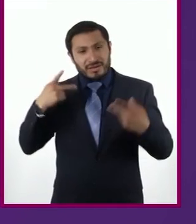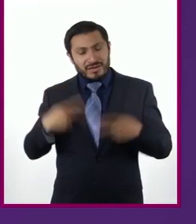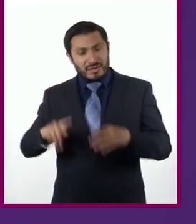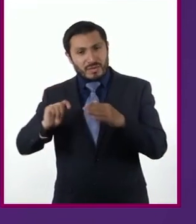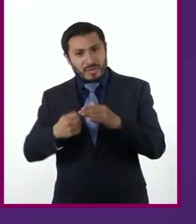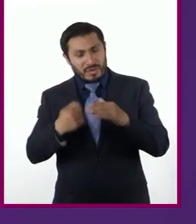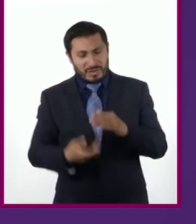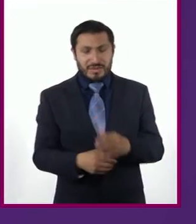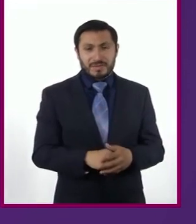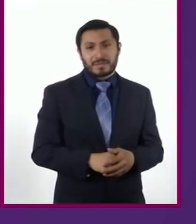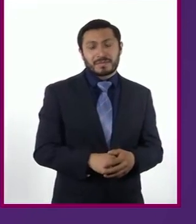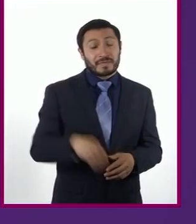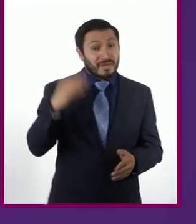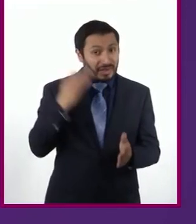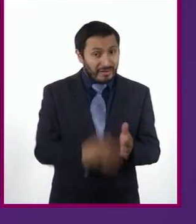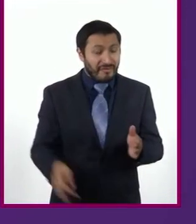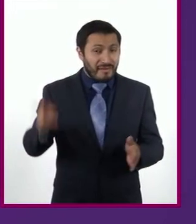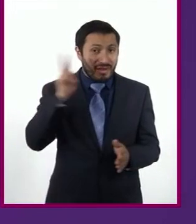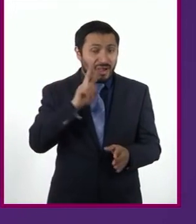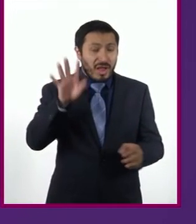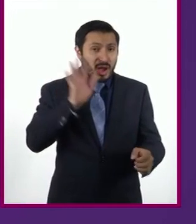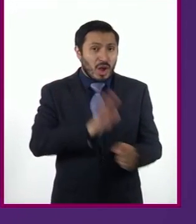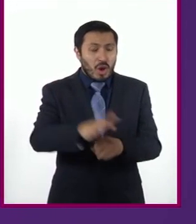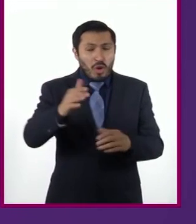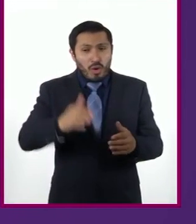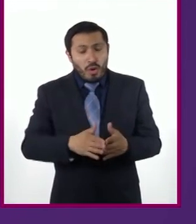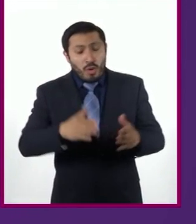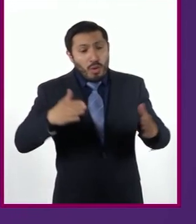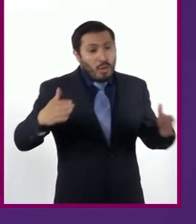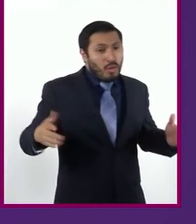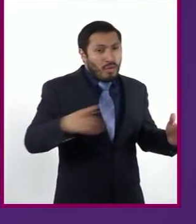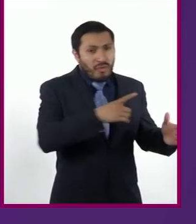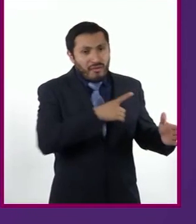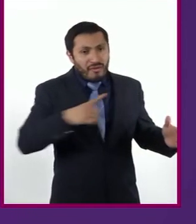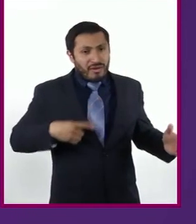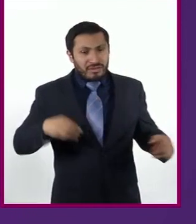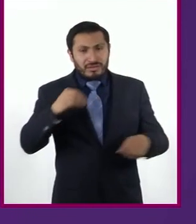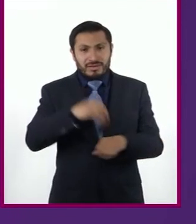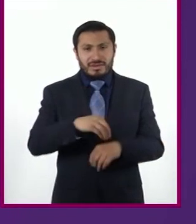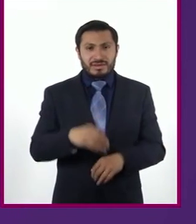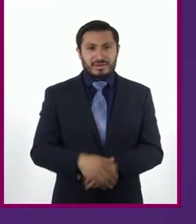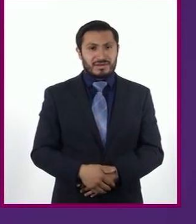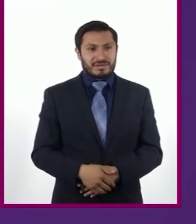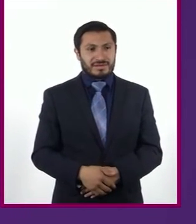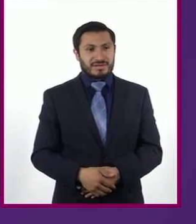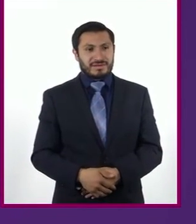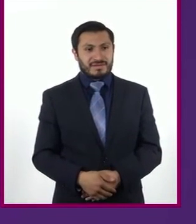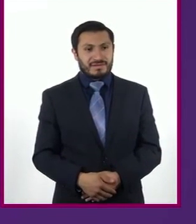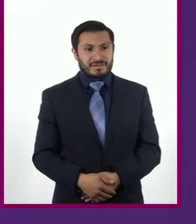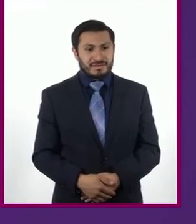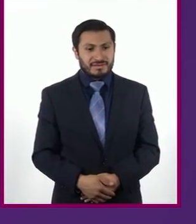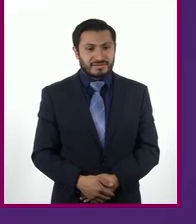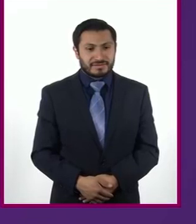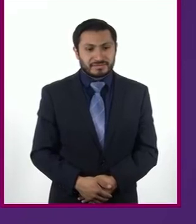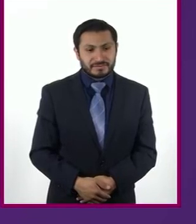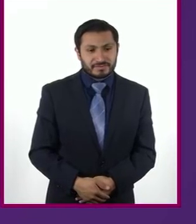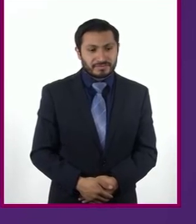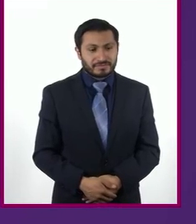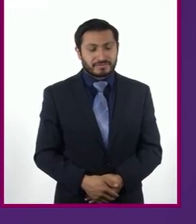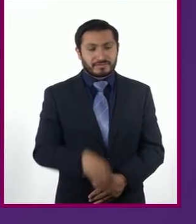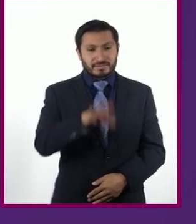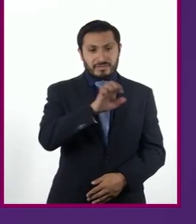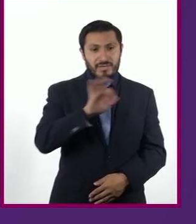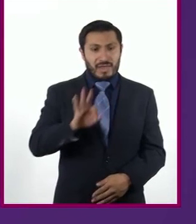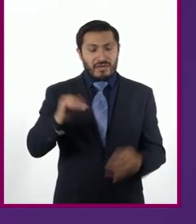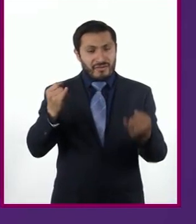instalaciones. Falta ver a qué distancia de la casa debe estar la estructura. En la igualdad EF